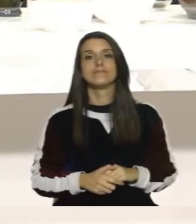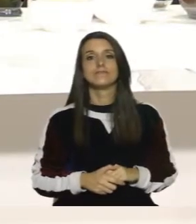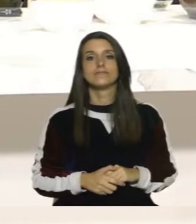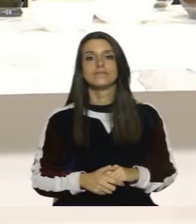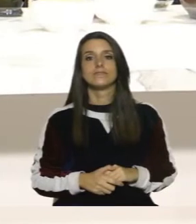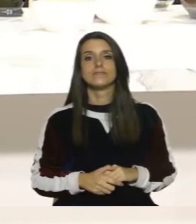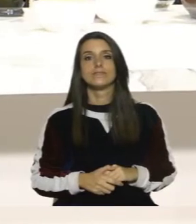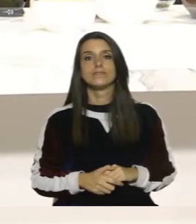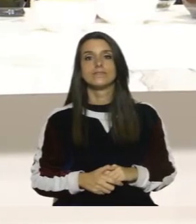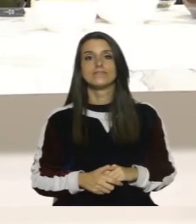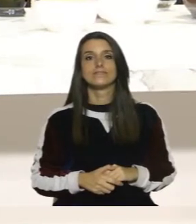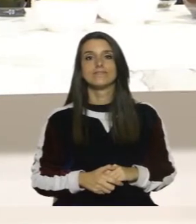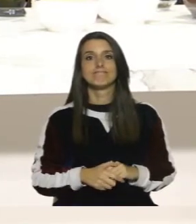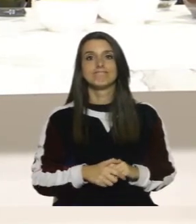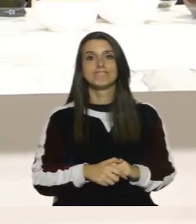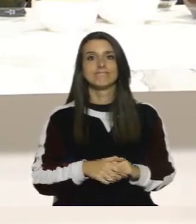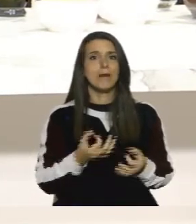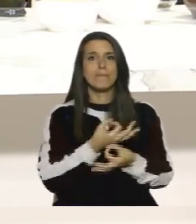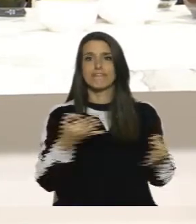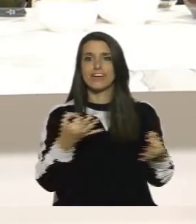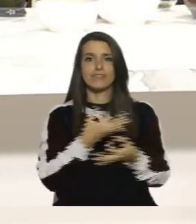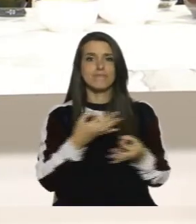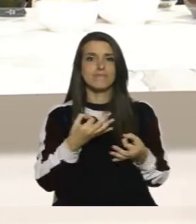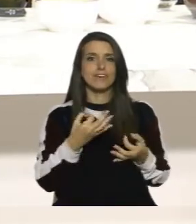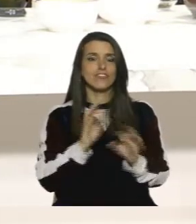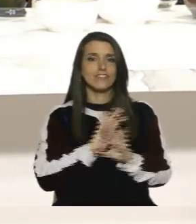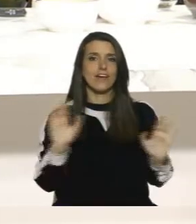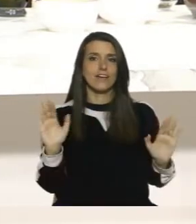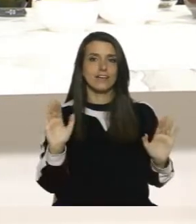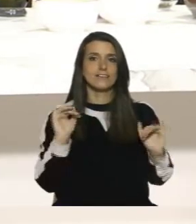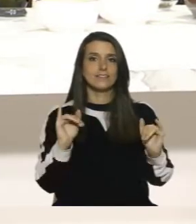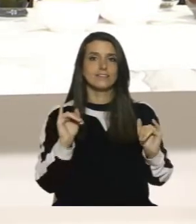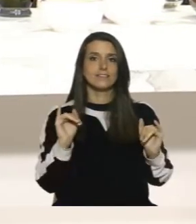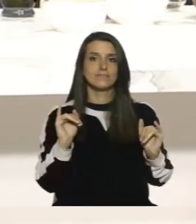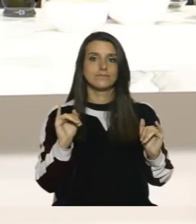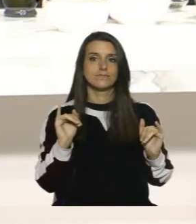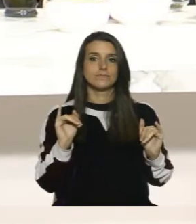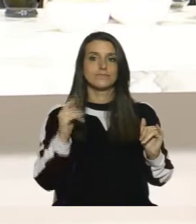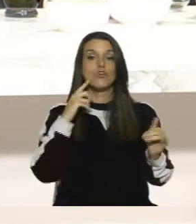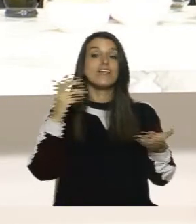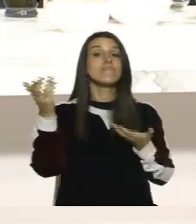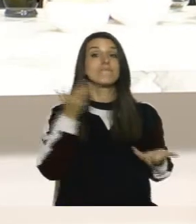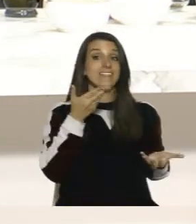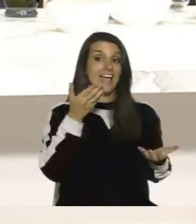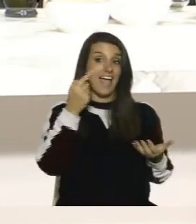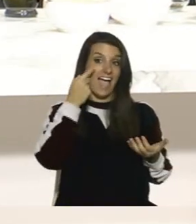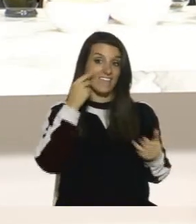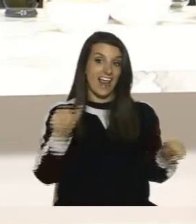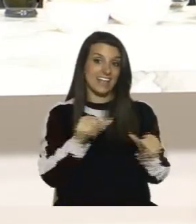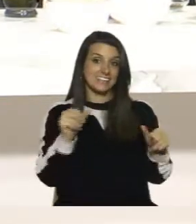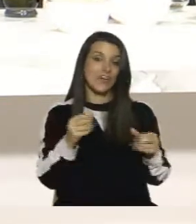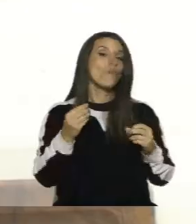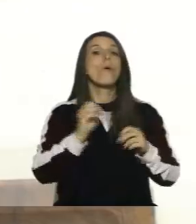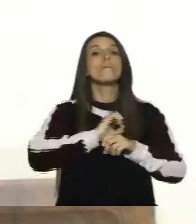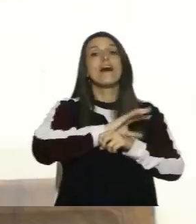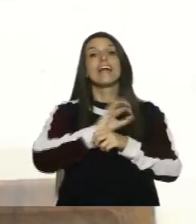eso también. Y ya tenemos una en el horno pronta para salir. Sí, ahí estamos. Que podemos invitar a Clipper y acá tenemos otro. Que vamos a mandar para